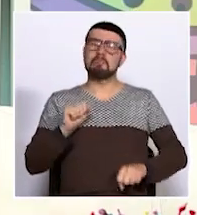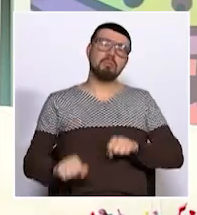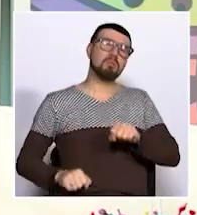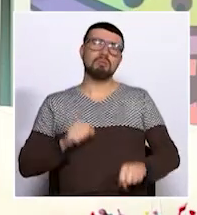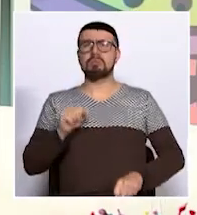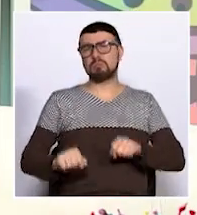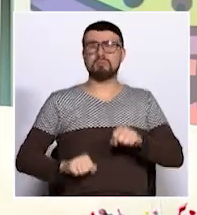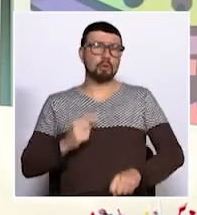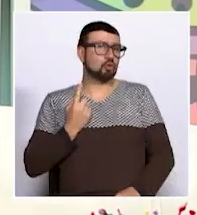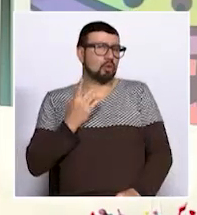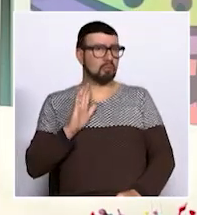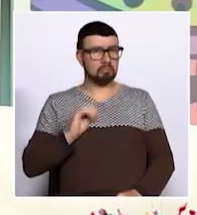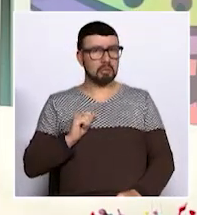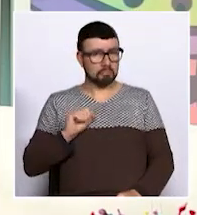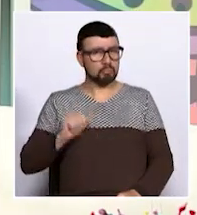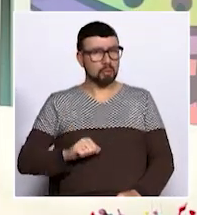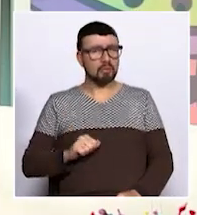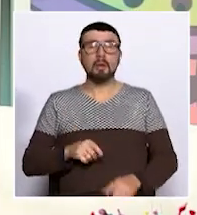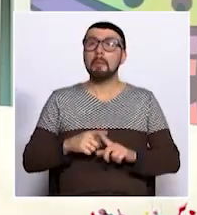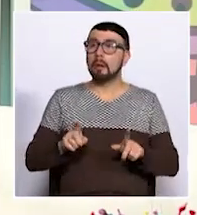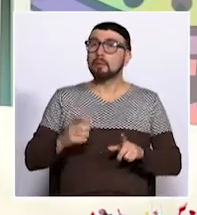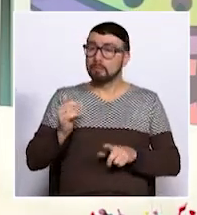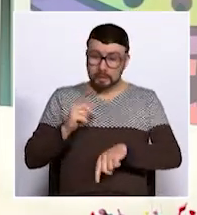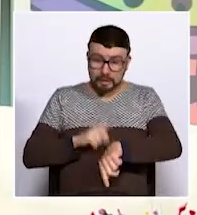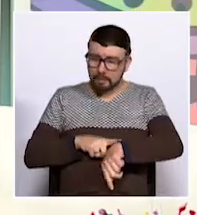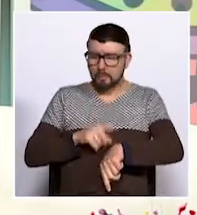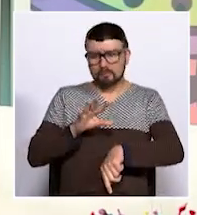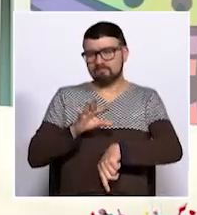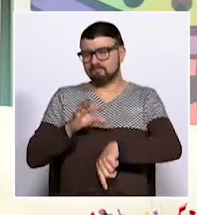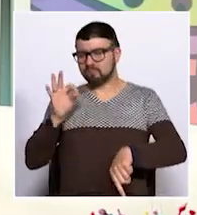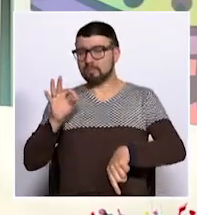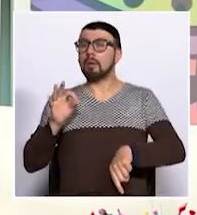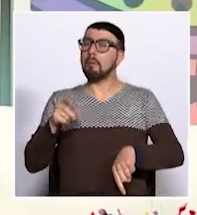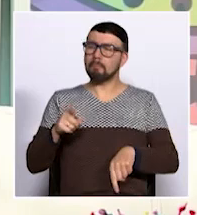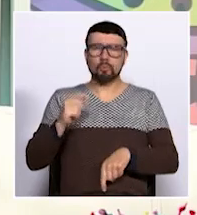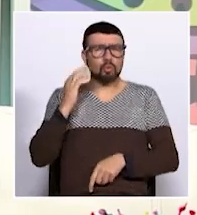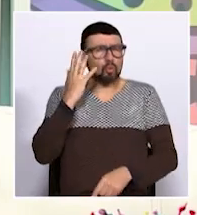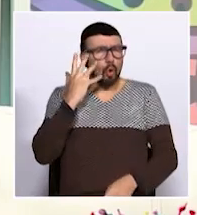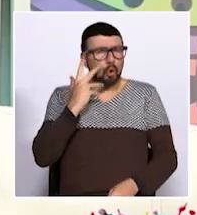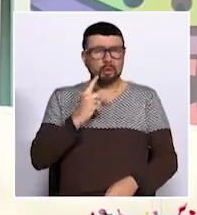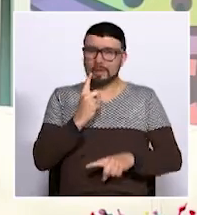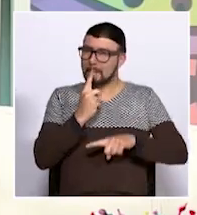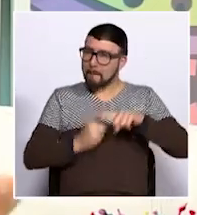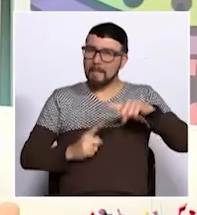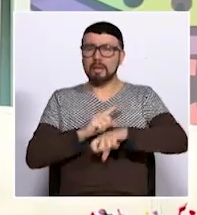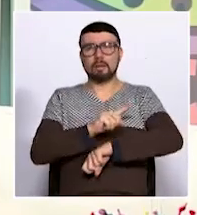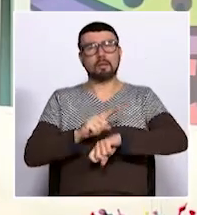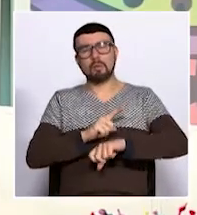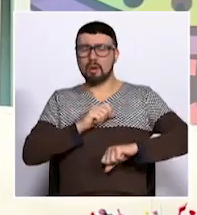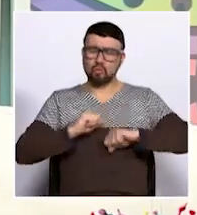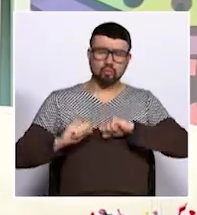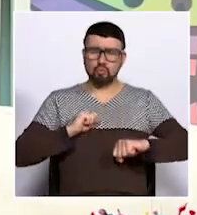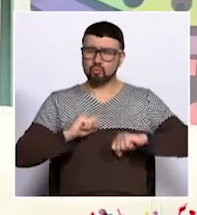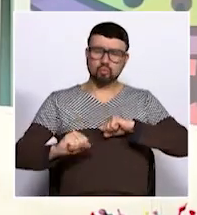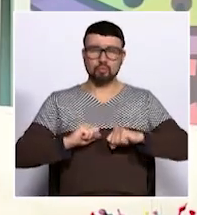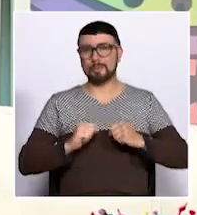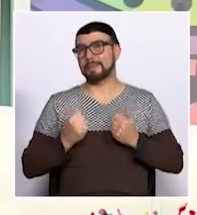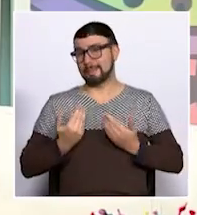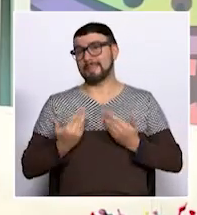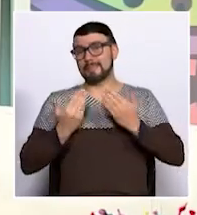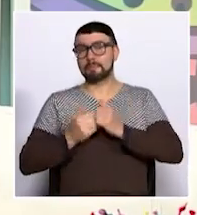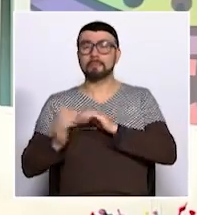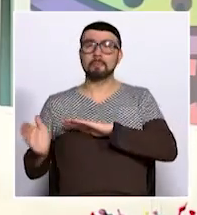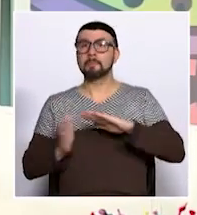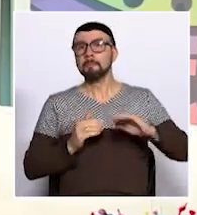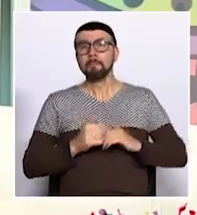ese espacio de tiempo donde comiencen a realizar actividad física. Y la otra parte es encontrar que muchas